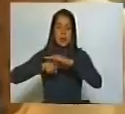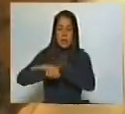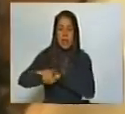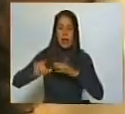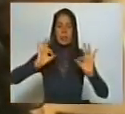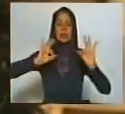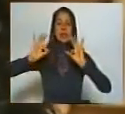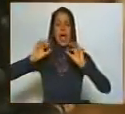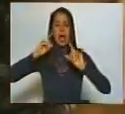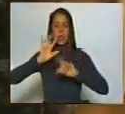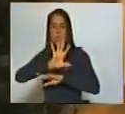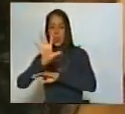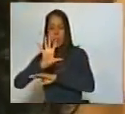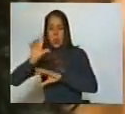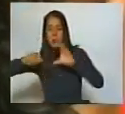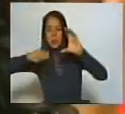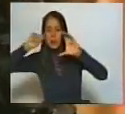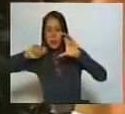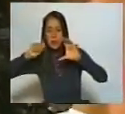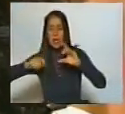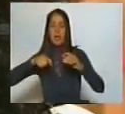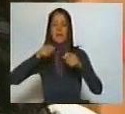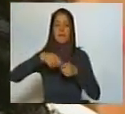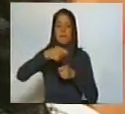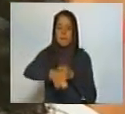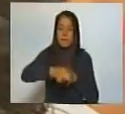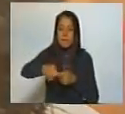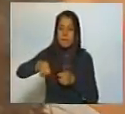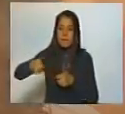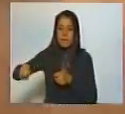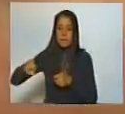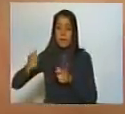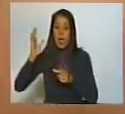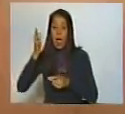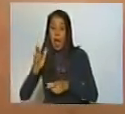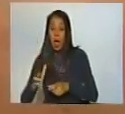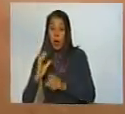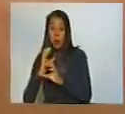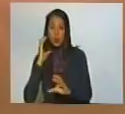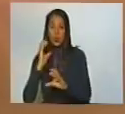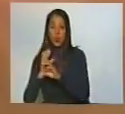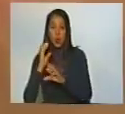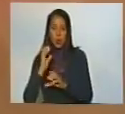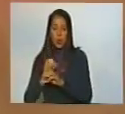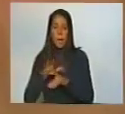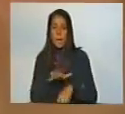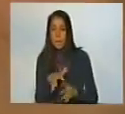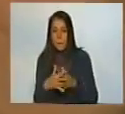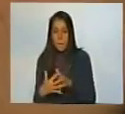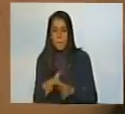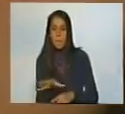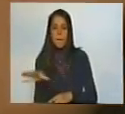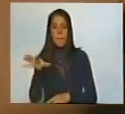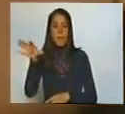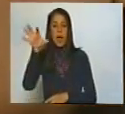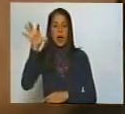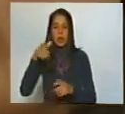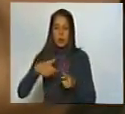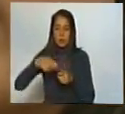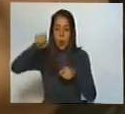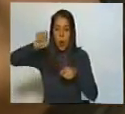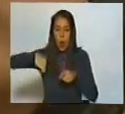en teatro, en paradas de autobuses, en la entrada y salida de los barrios, por toda la ciudad. Y el